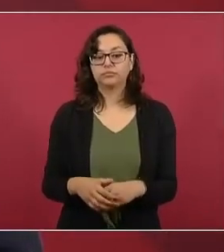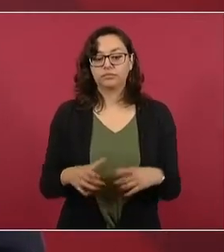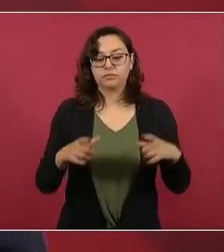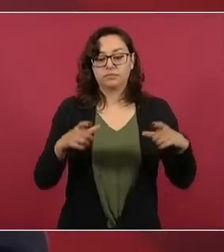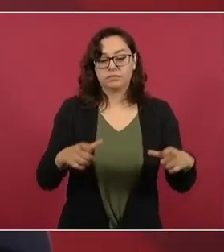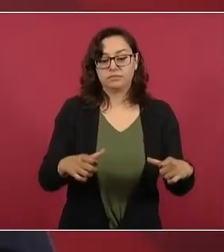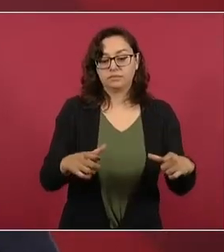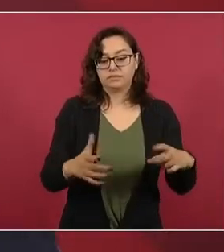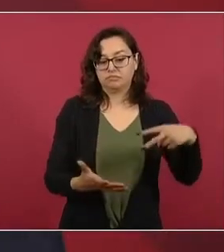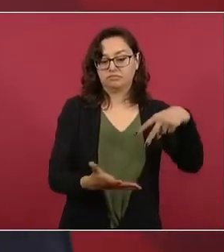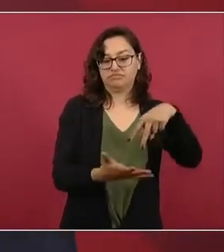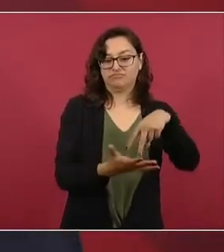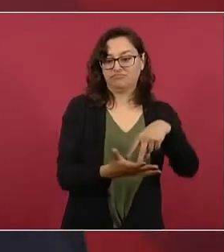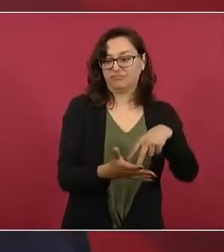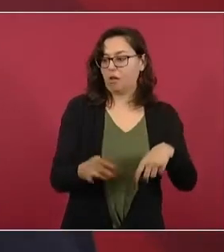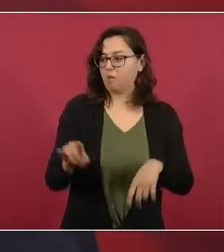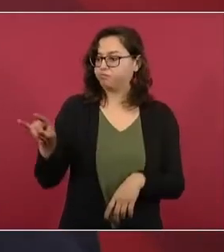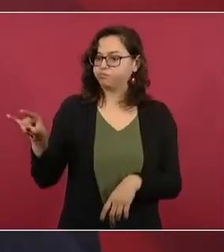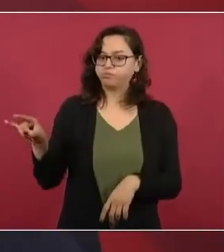sí,